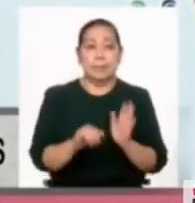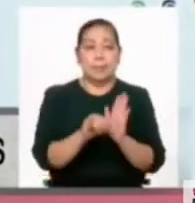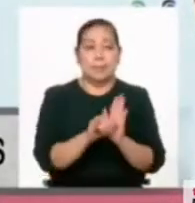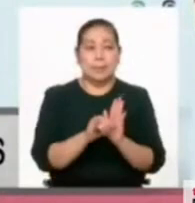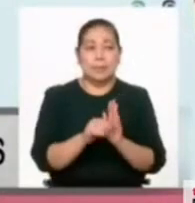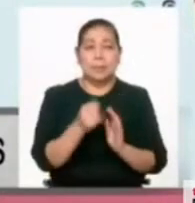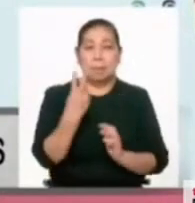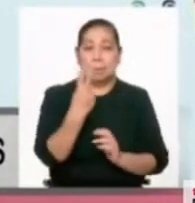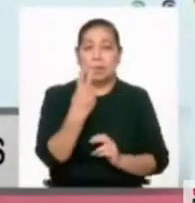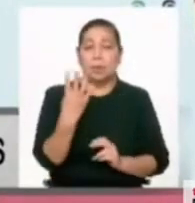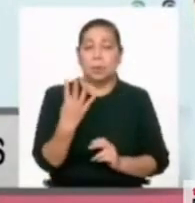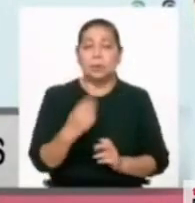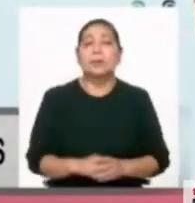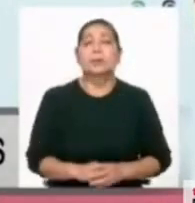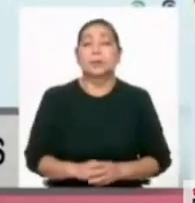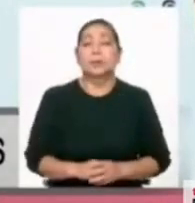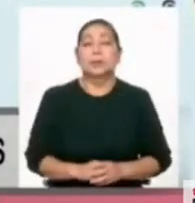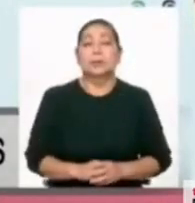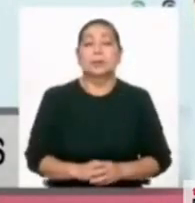inciso 24,